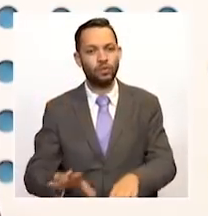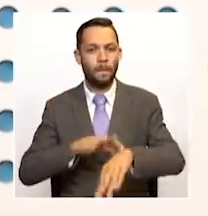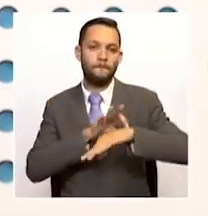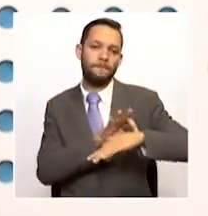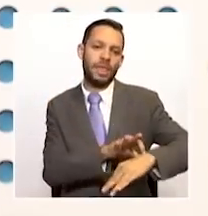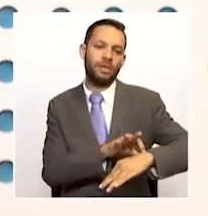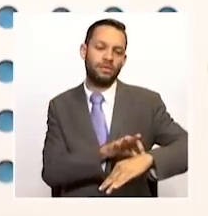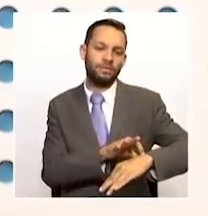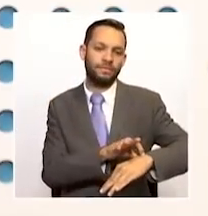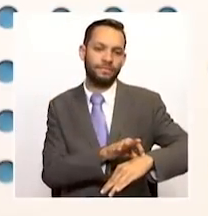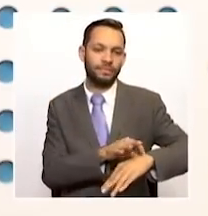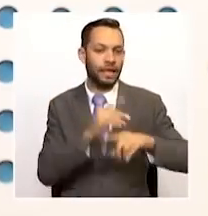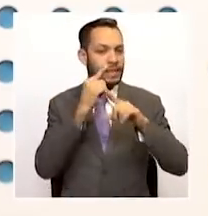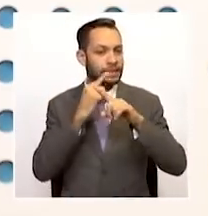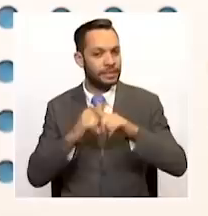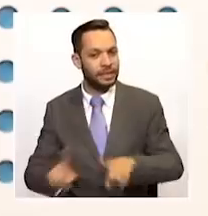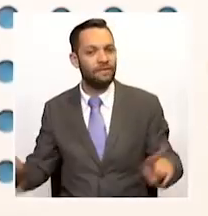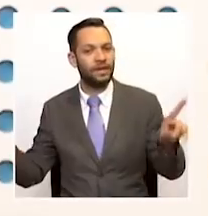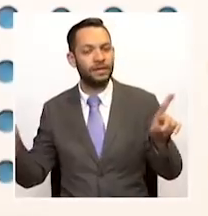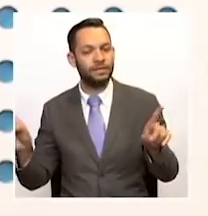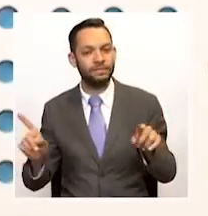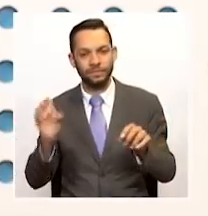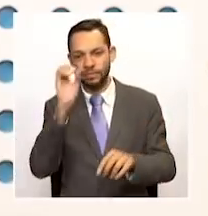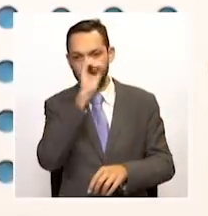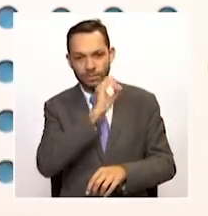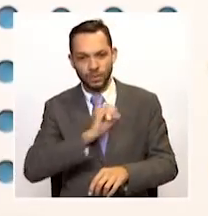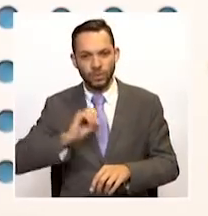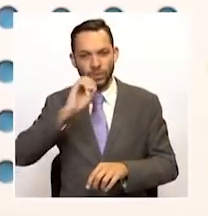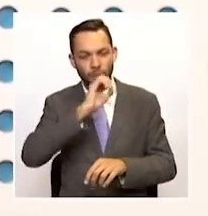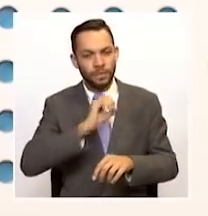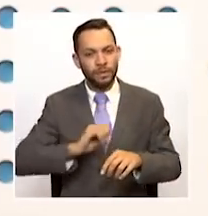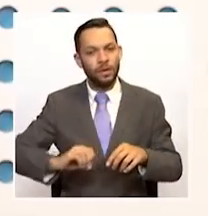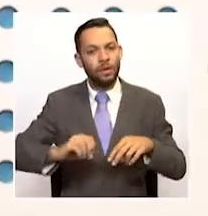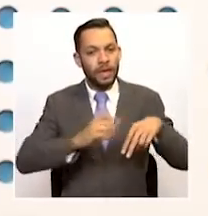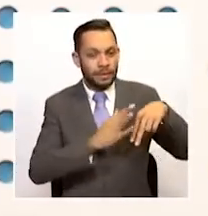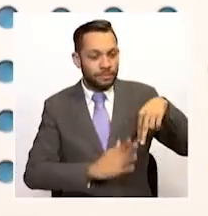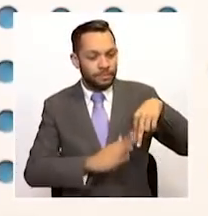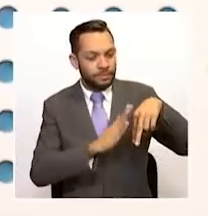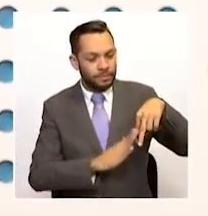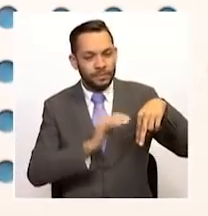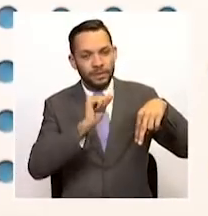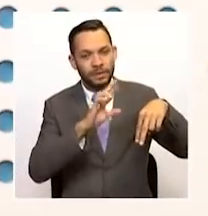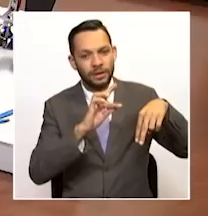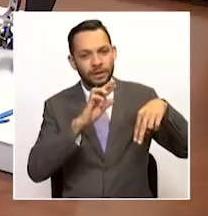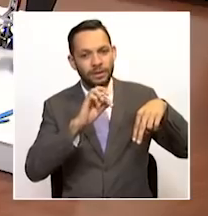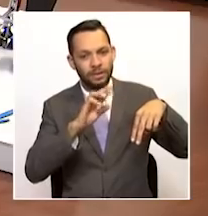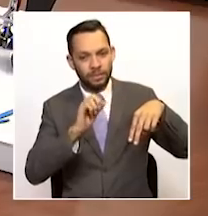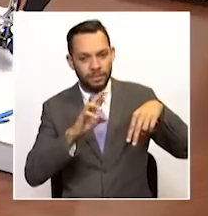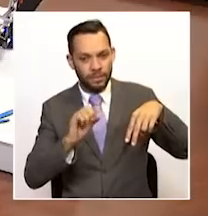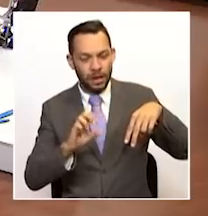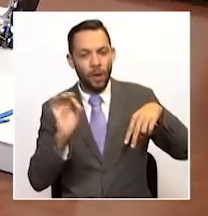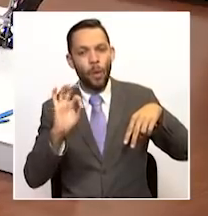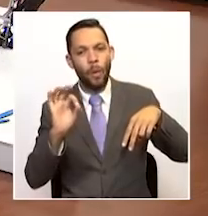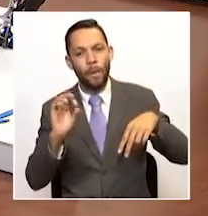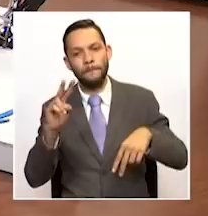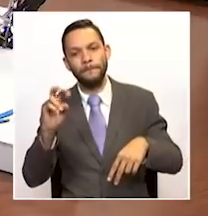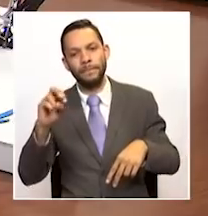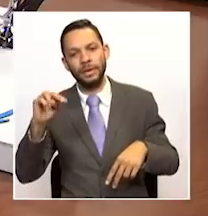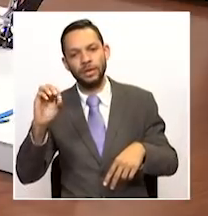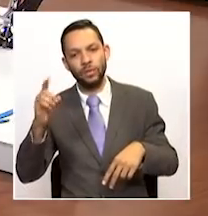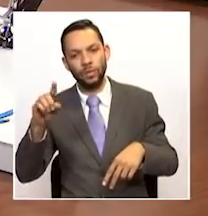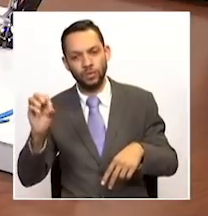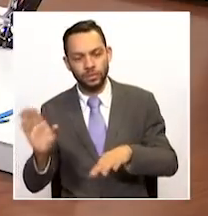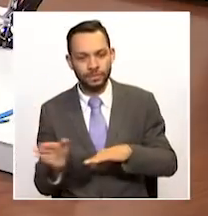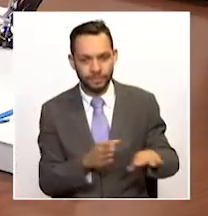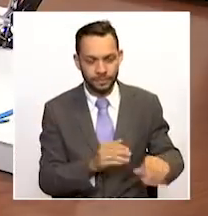la diferenciación entre los gases arteriales y los gases venenosos hasta una interpretación totalmente distinta con los gases arteriales